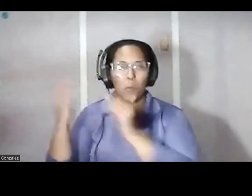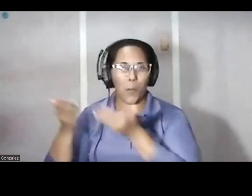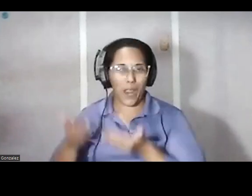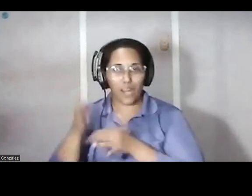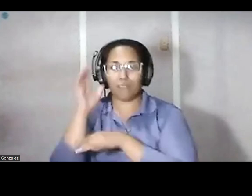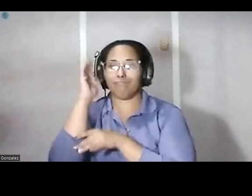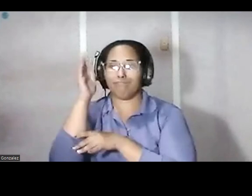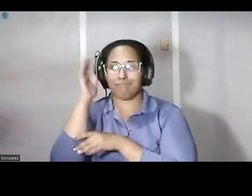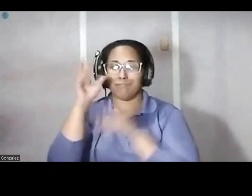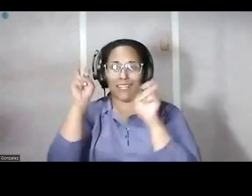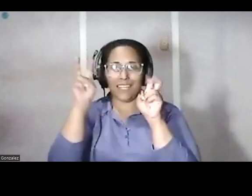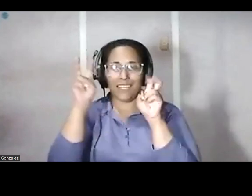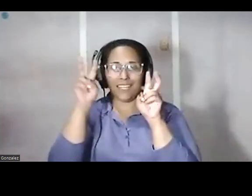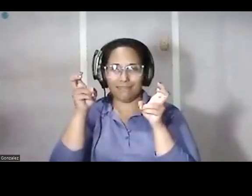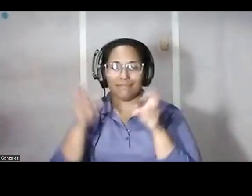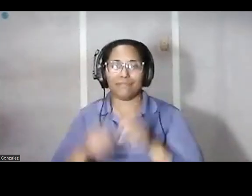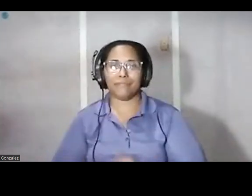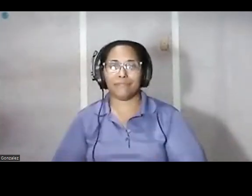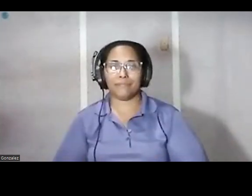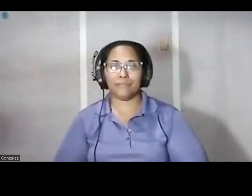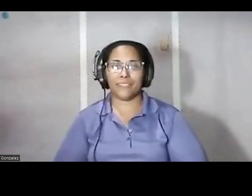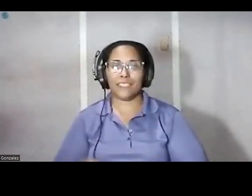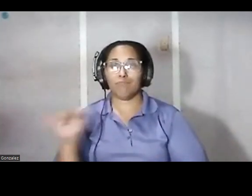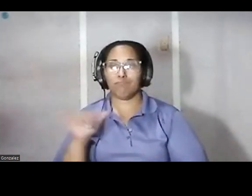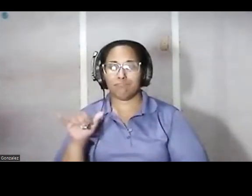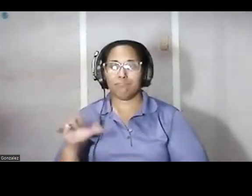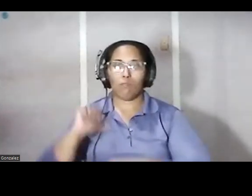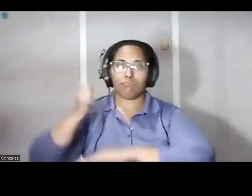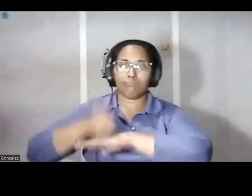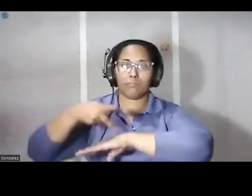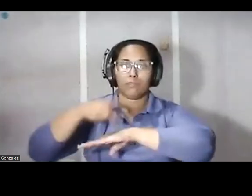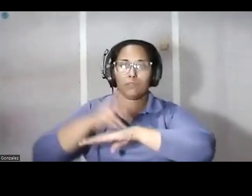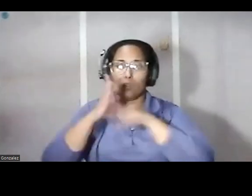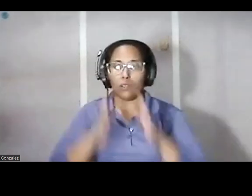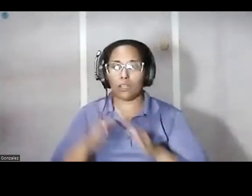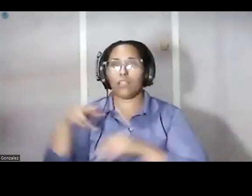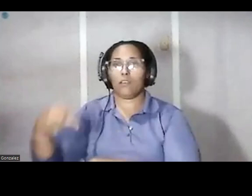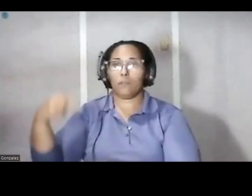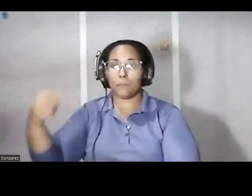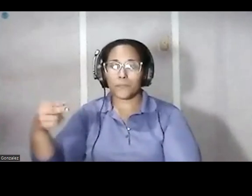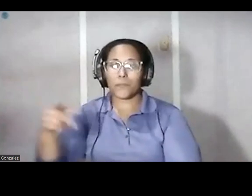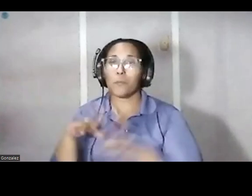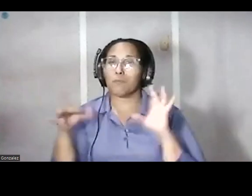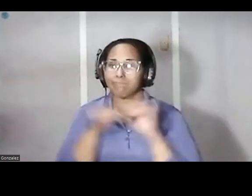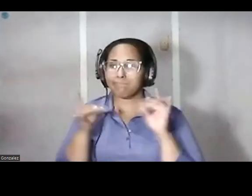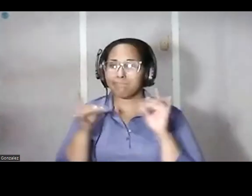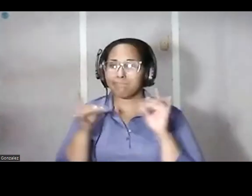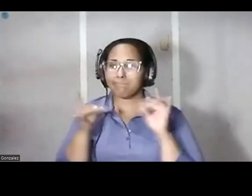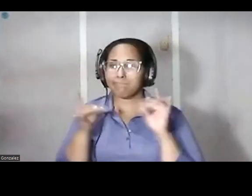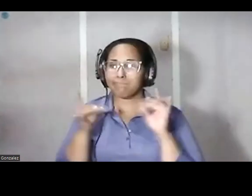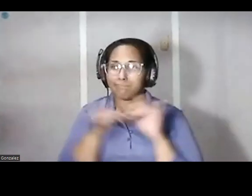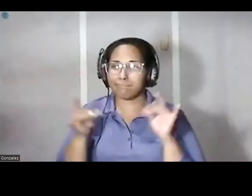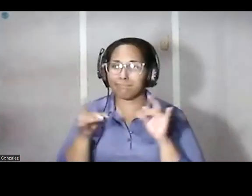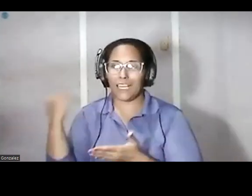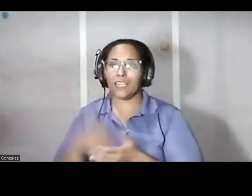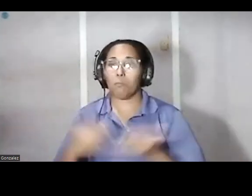este tema y también a la Fundación Puertorriqueña de las Humanidades, como comentamos, por el tener